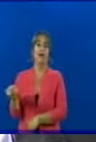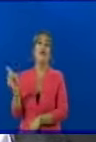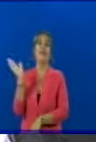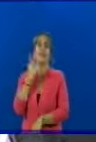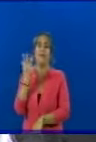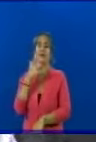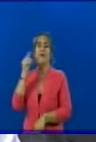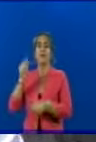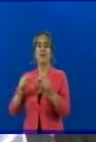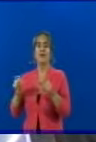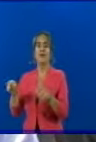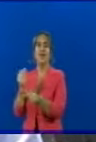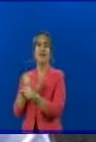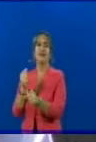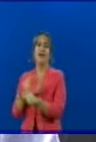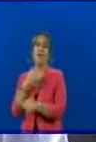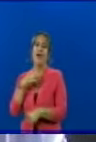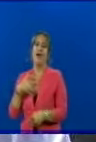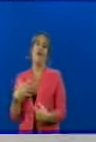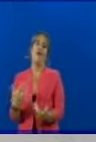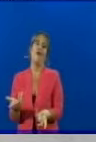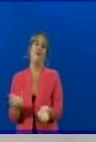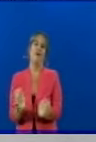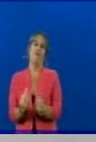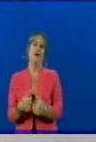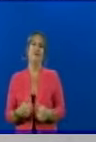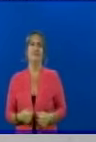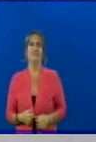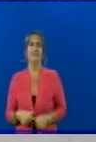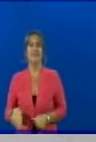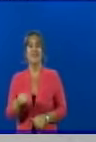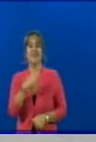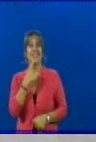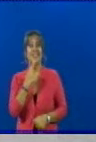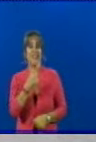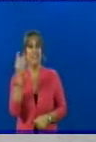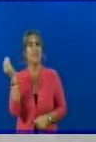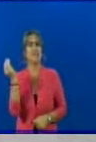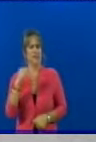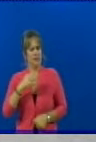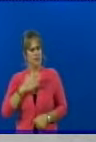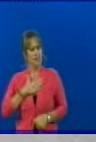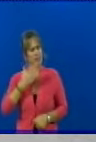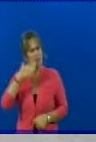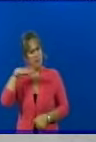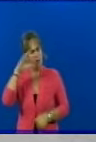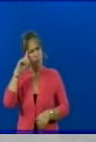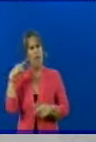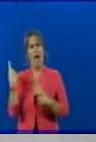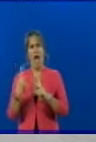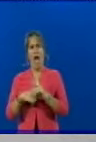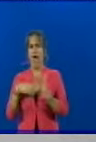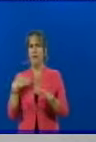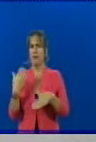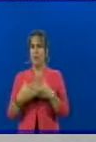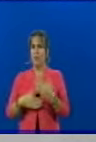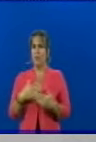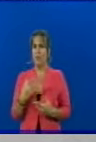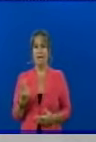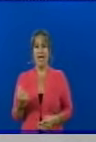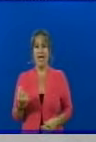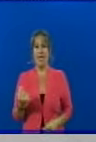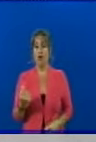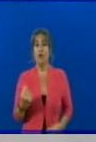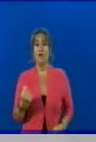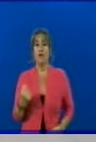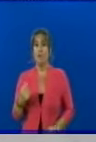turno. Es como sale pan. Nosotros sabemos que el país tiene situación económica y